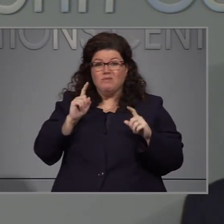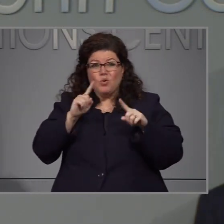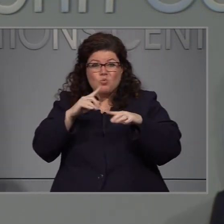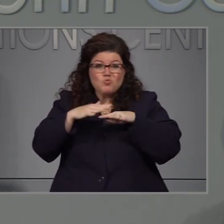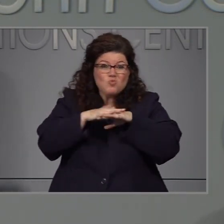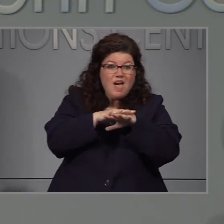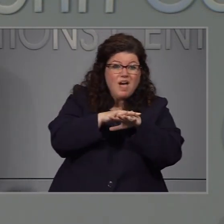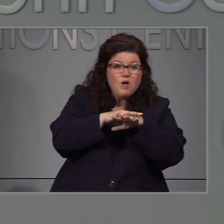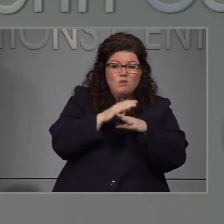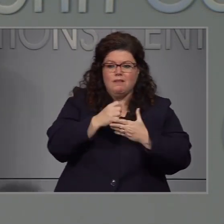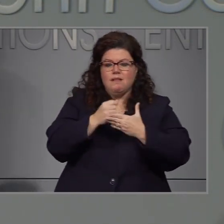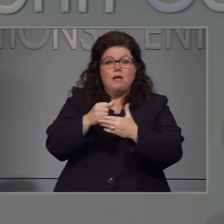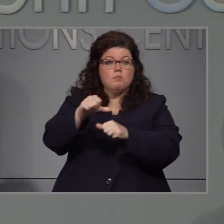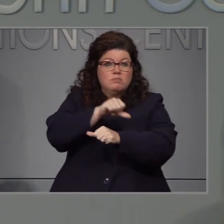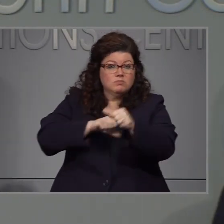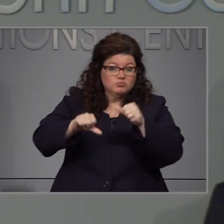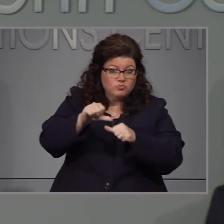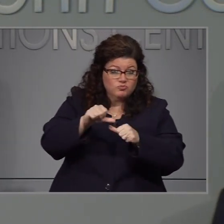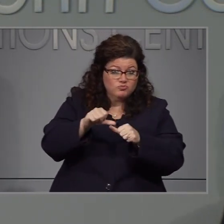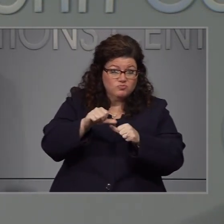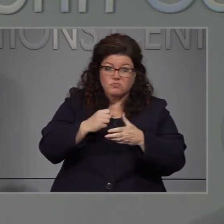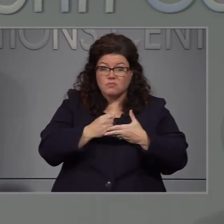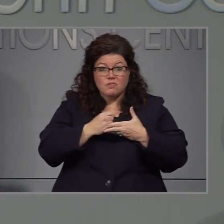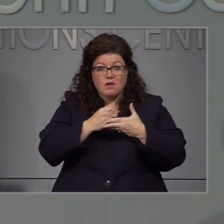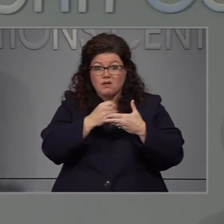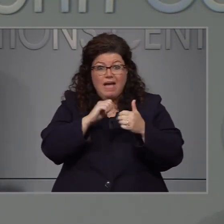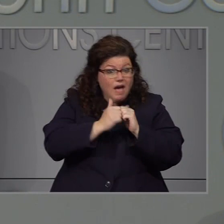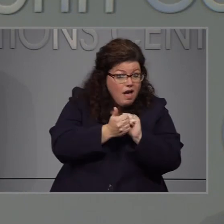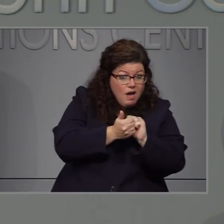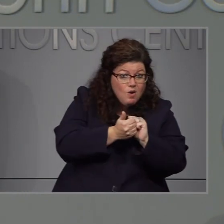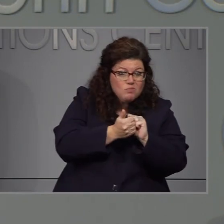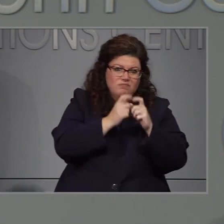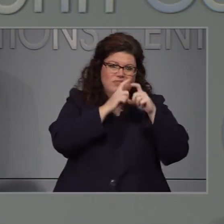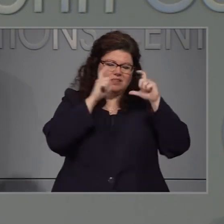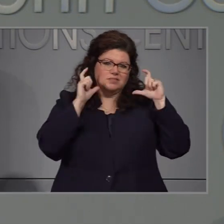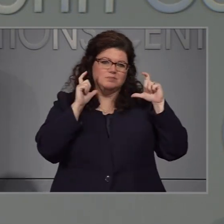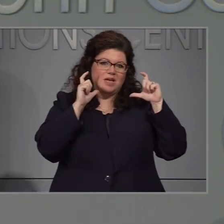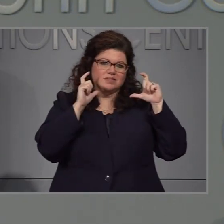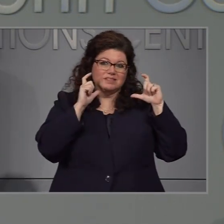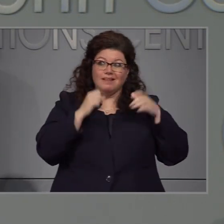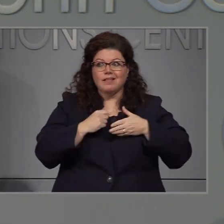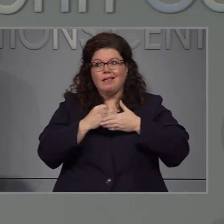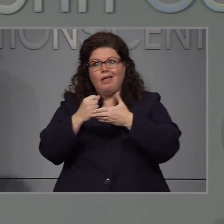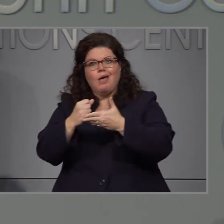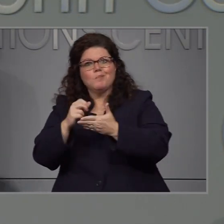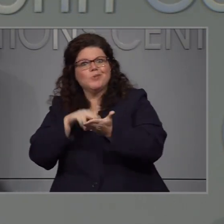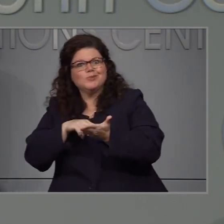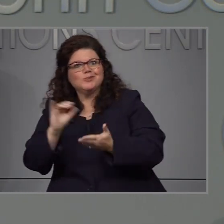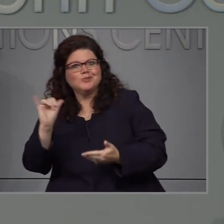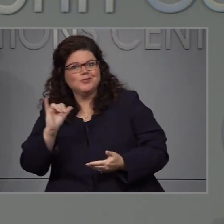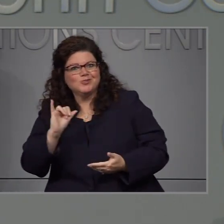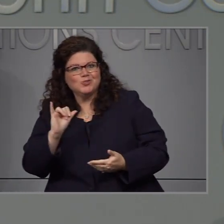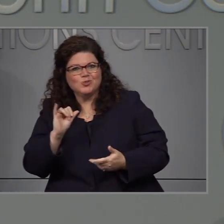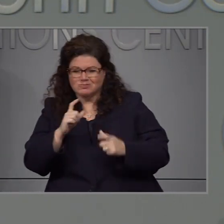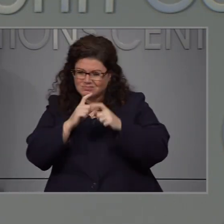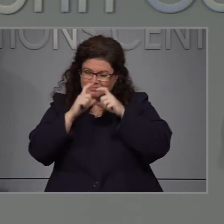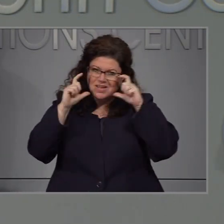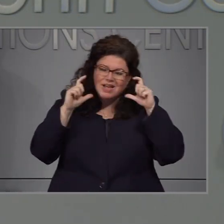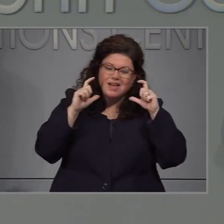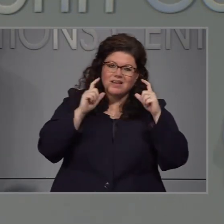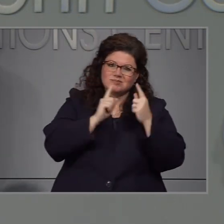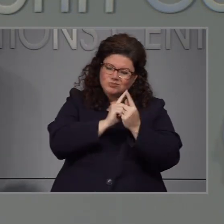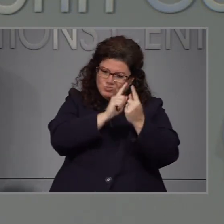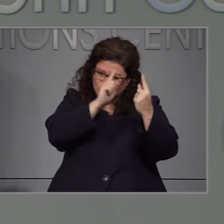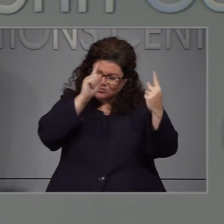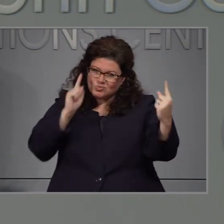posible, ayude a sus vecinos en Carolina del Norte y ayuden a enfermeros como yo al practicar el